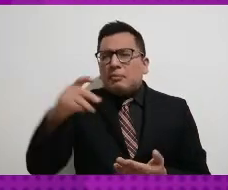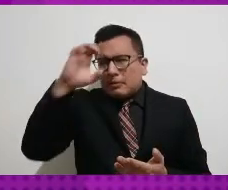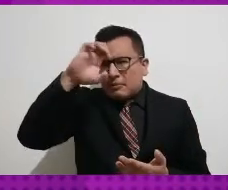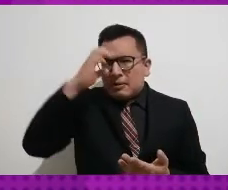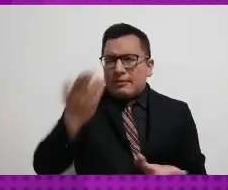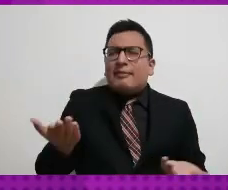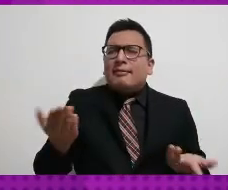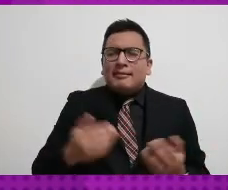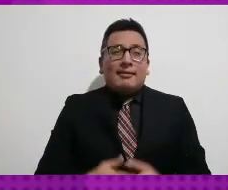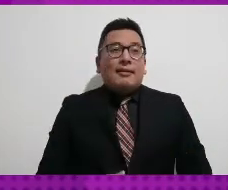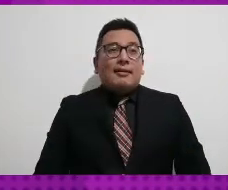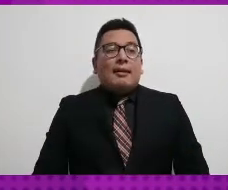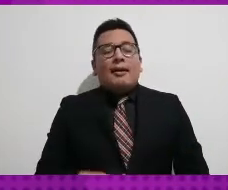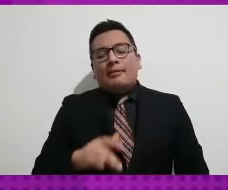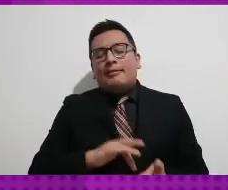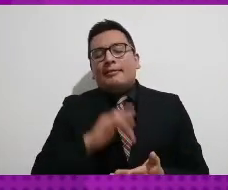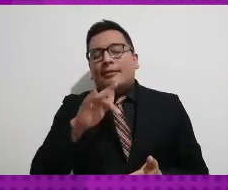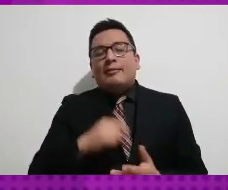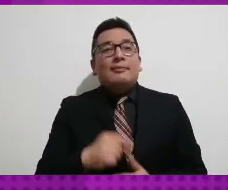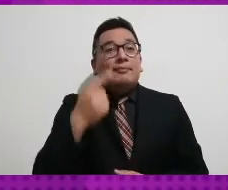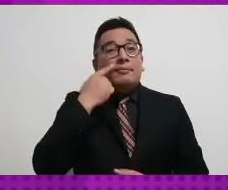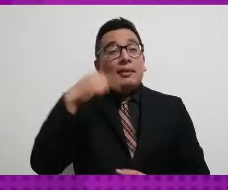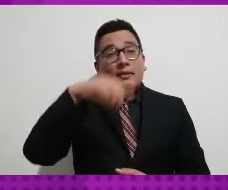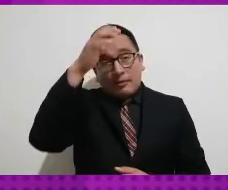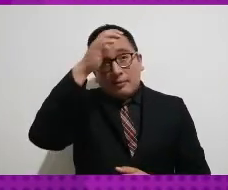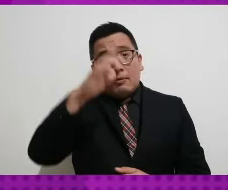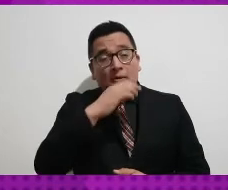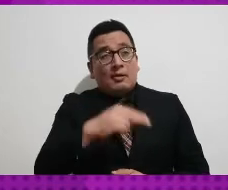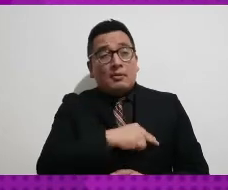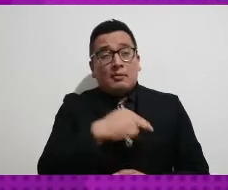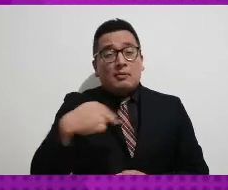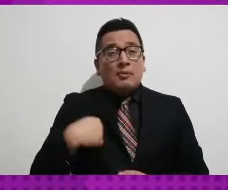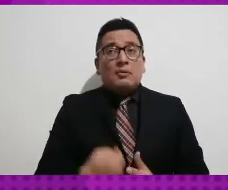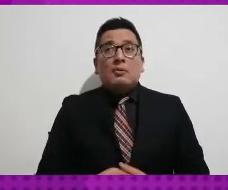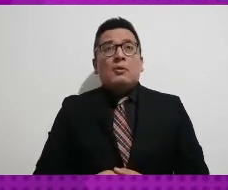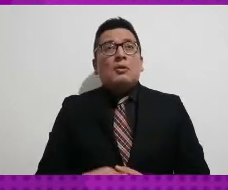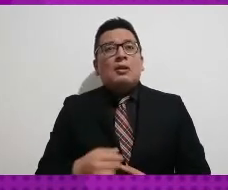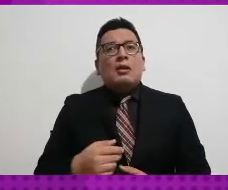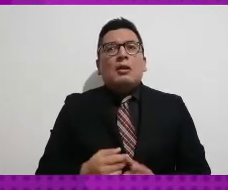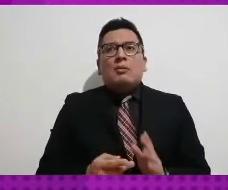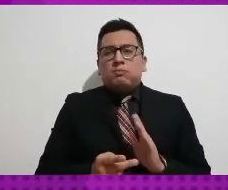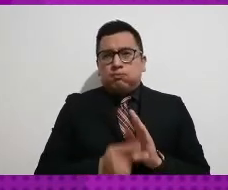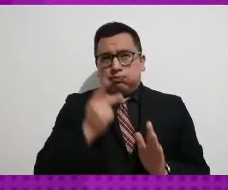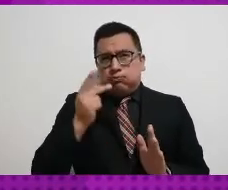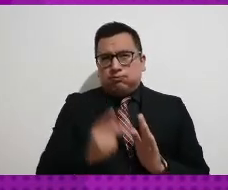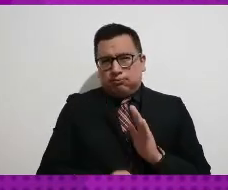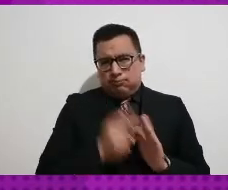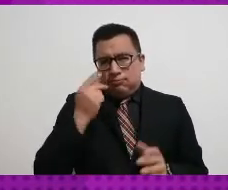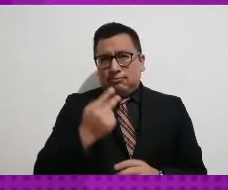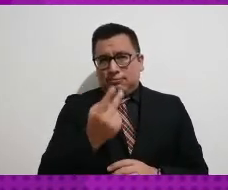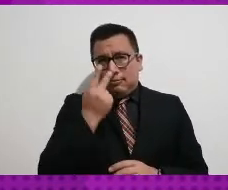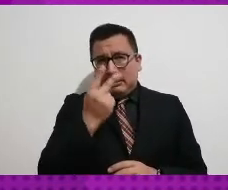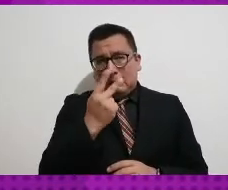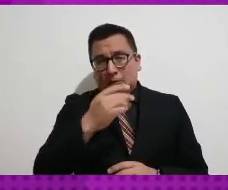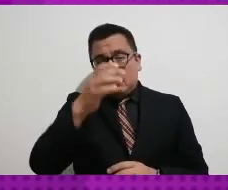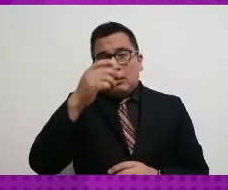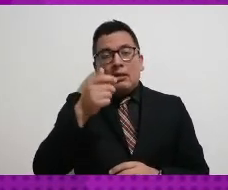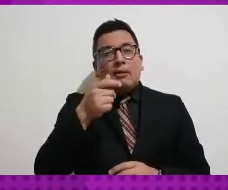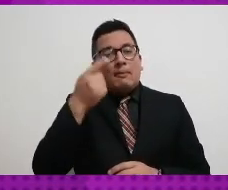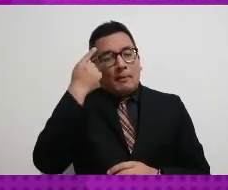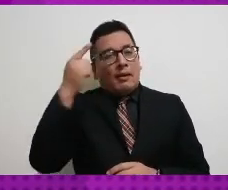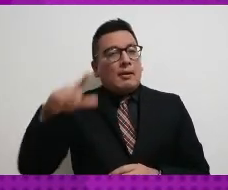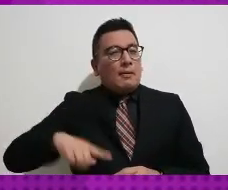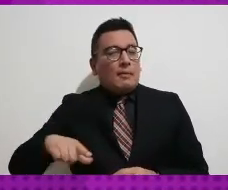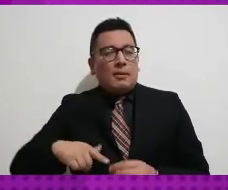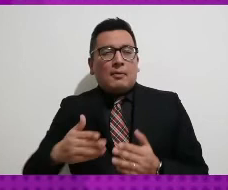favor. Gracias. Bueno, consejera, en Coahuila hemos tenido, actualmente estamos por concluir un segundo ejercicio, pero hemos tenido dos. Aquí lo